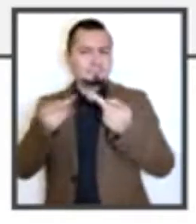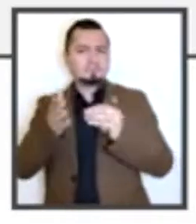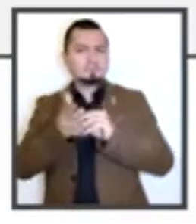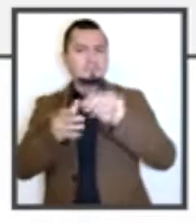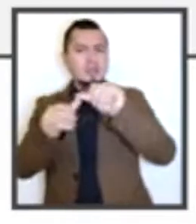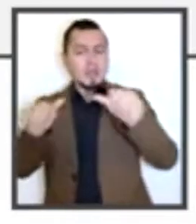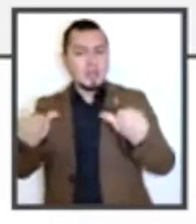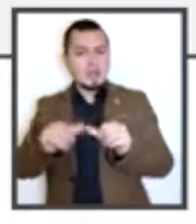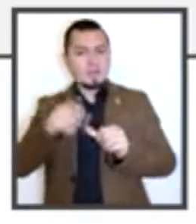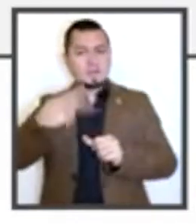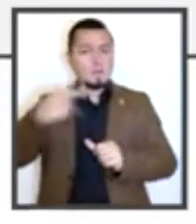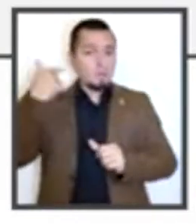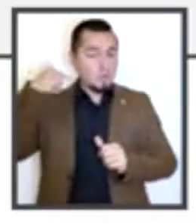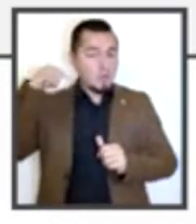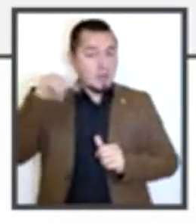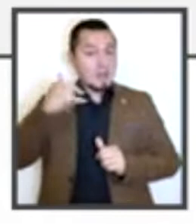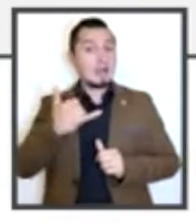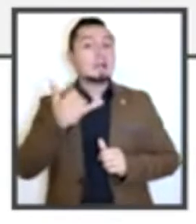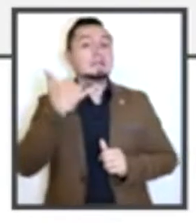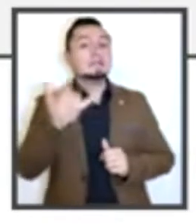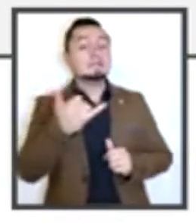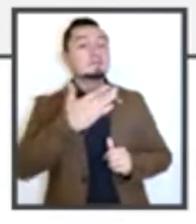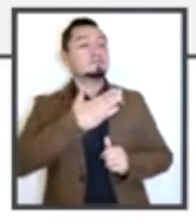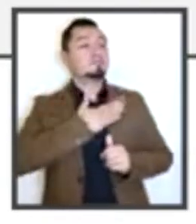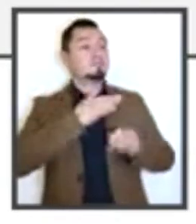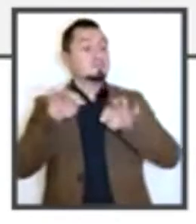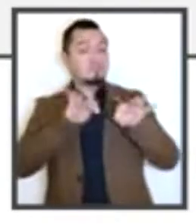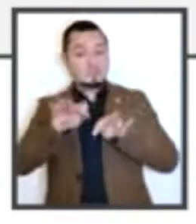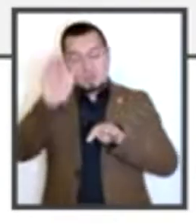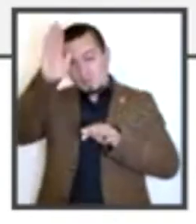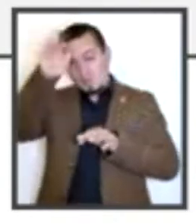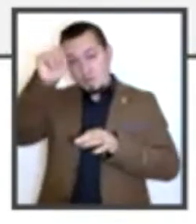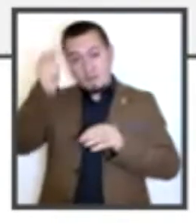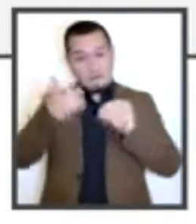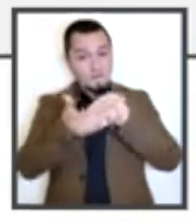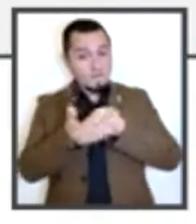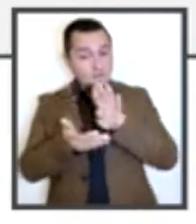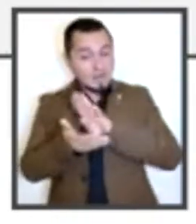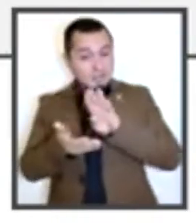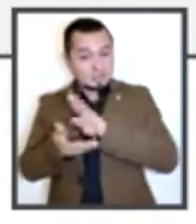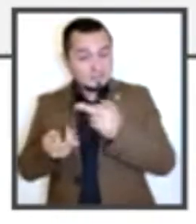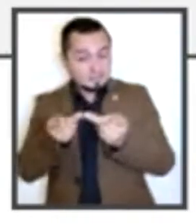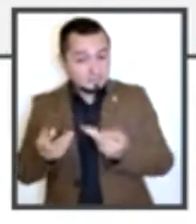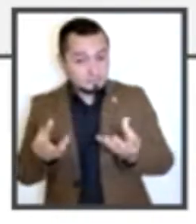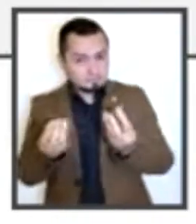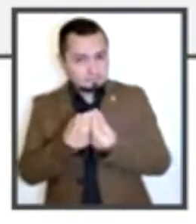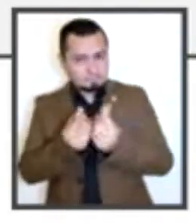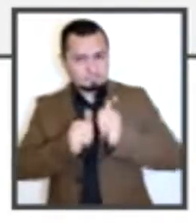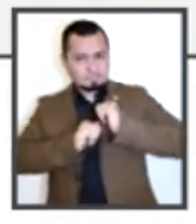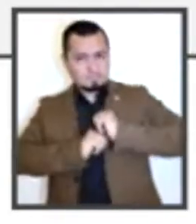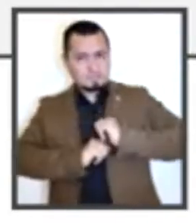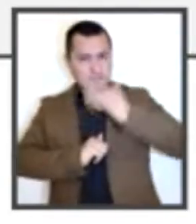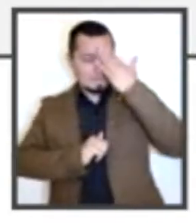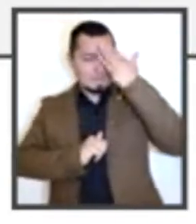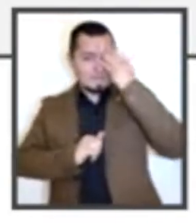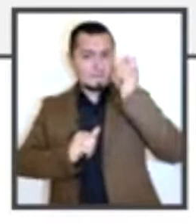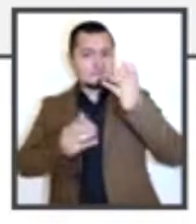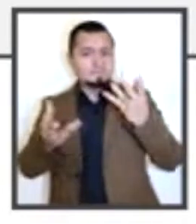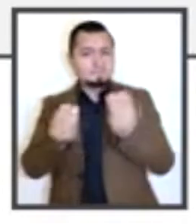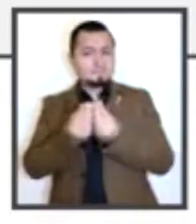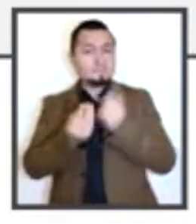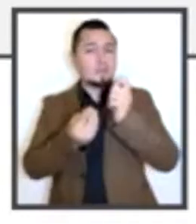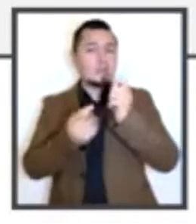área metropolitana de Guadalajara y se reformó el acuerdo del mapa base para la cobertura del transporte público en el